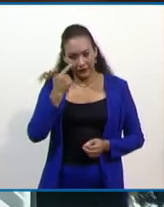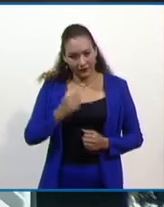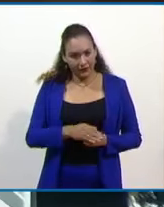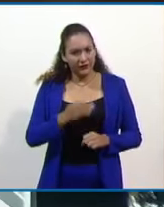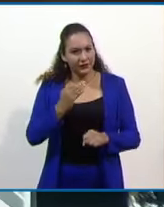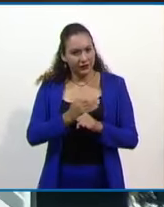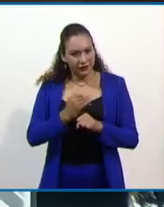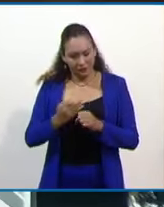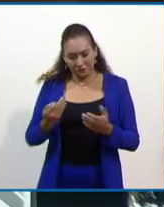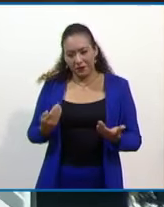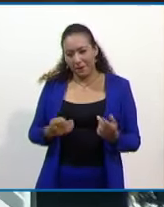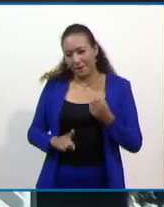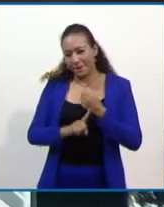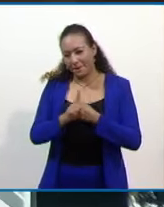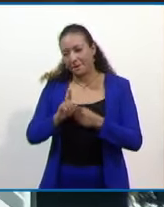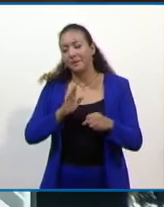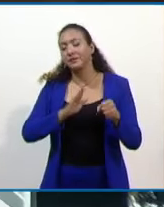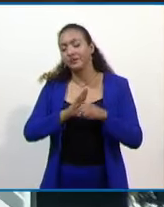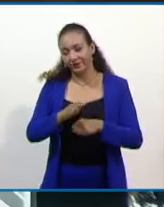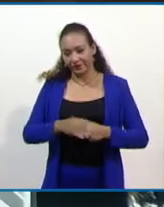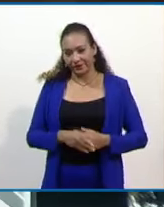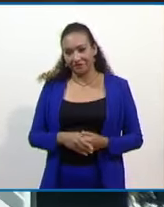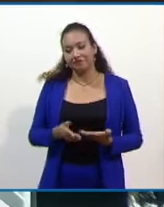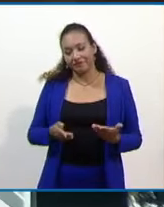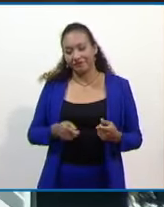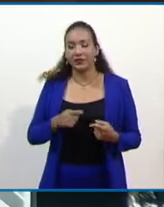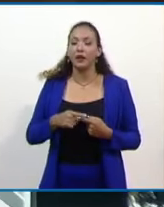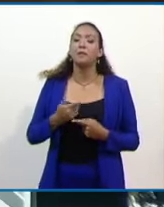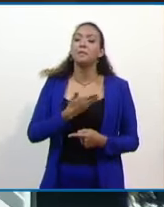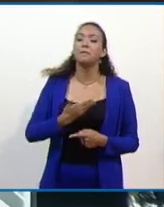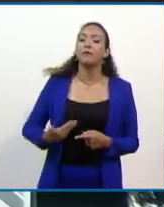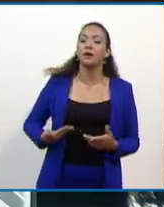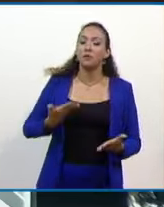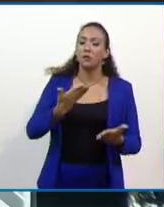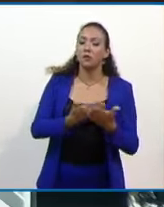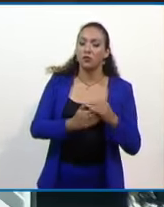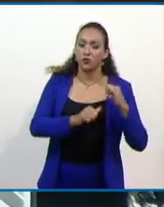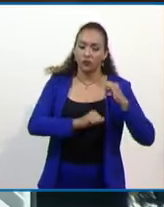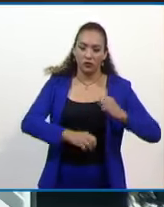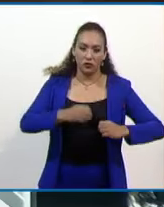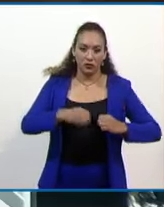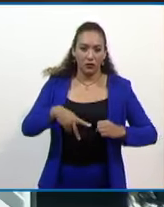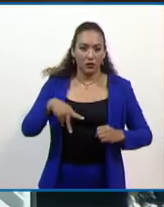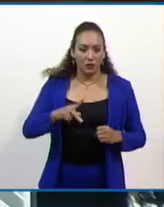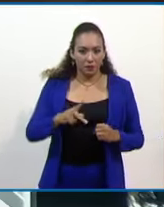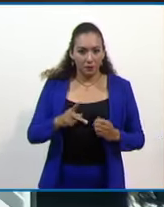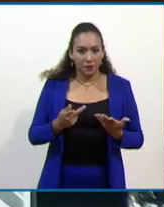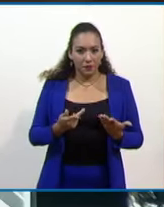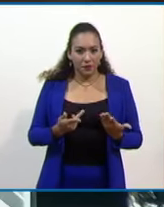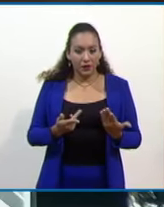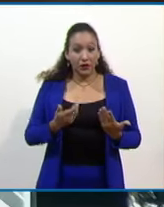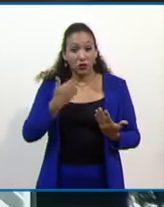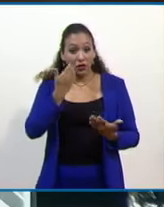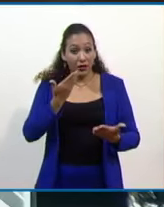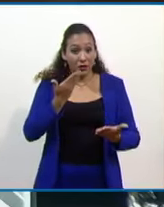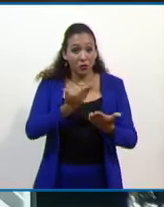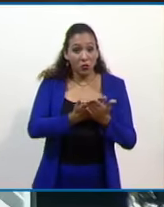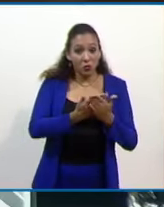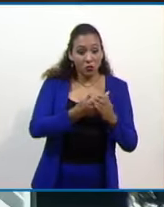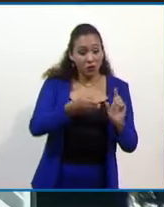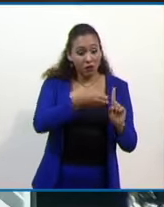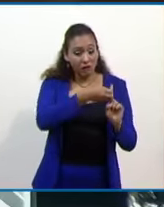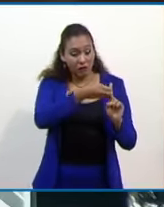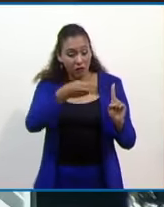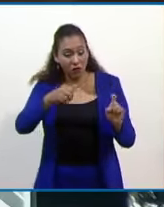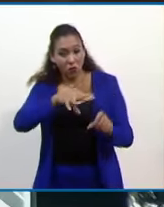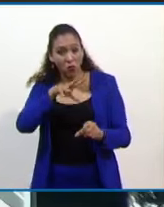de reforma constitucional en materia de justicia será aprobada en sus términos sin quitarle una coma. Que no